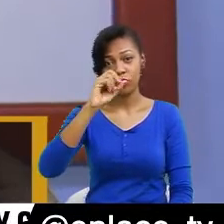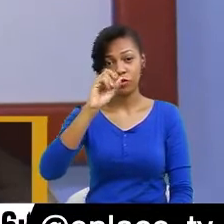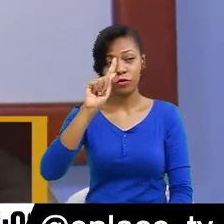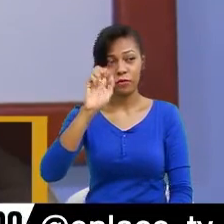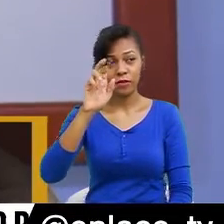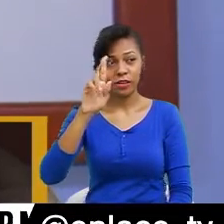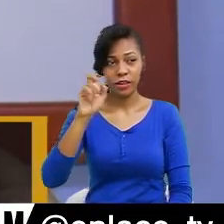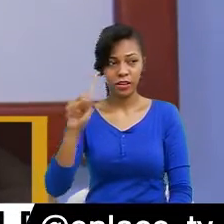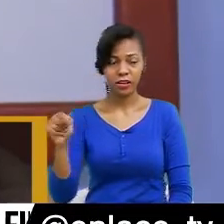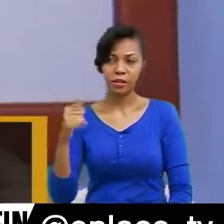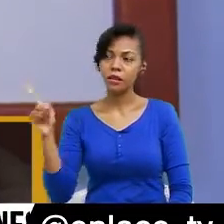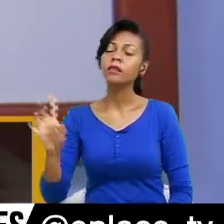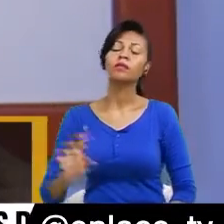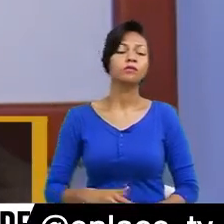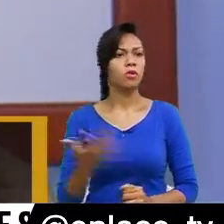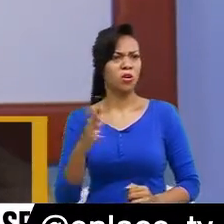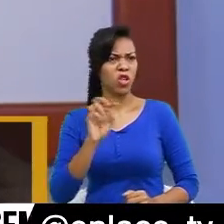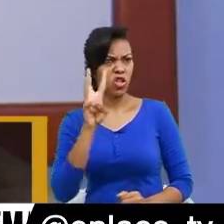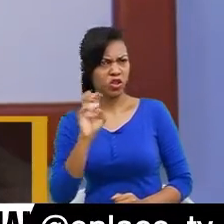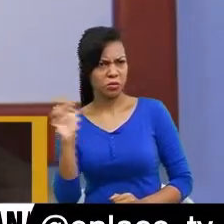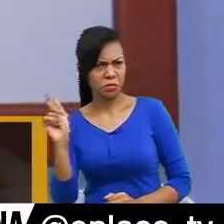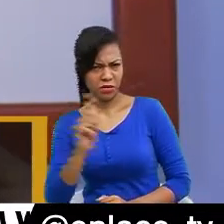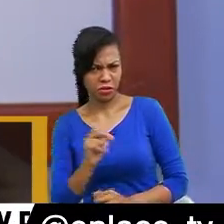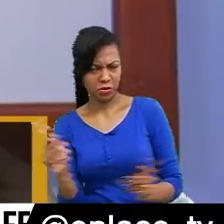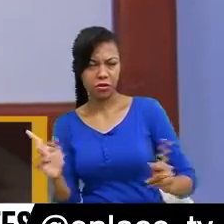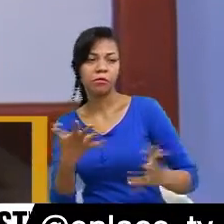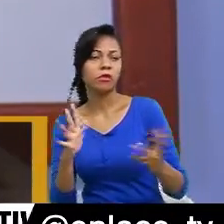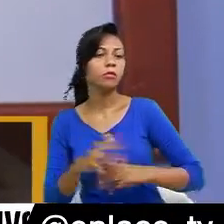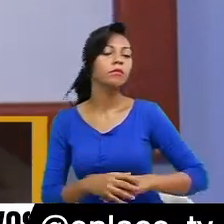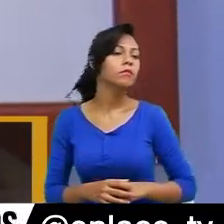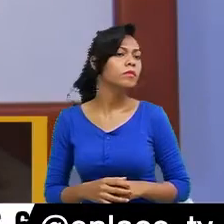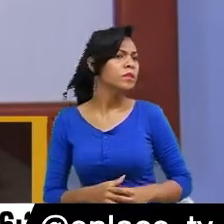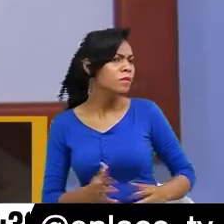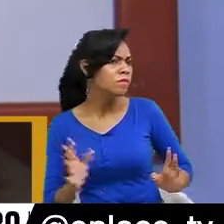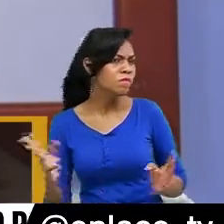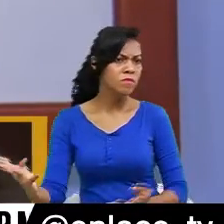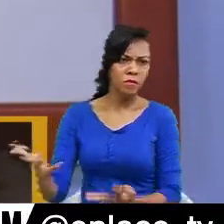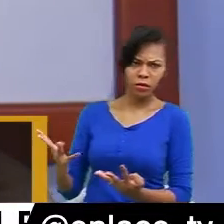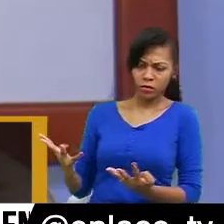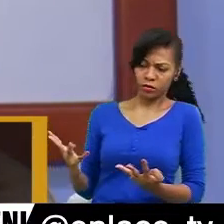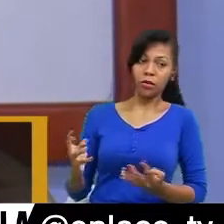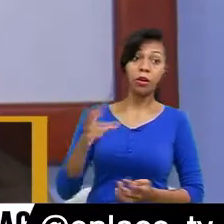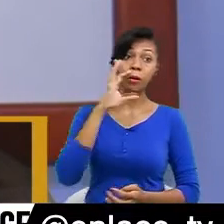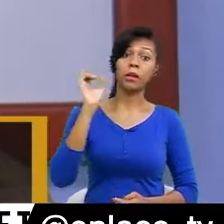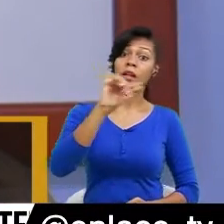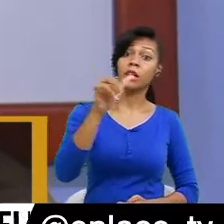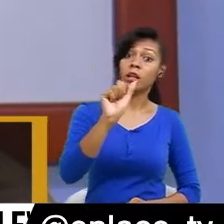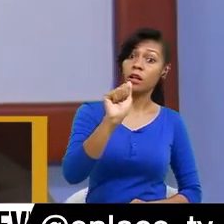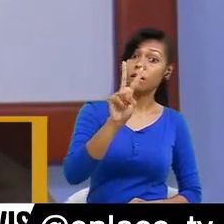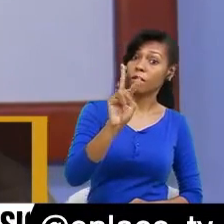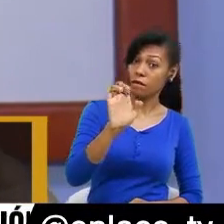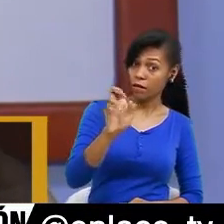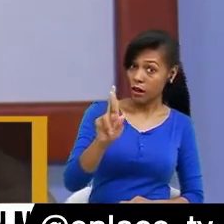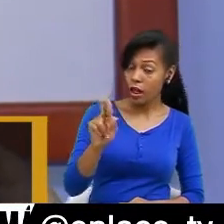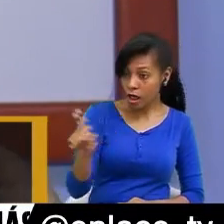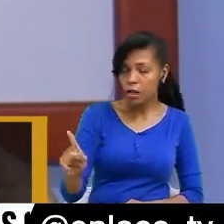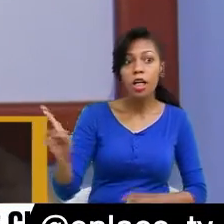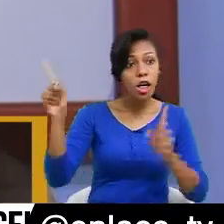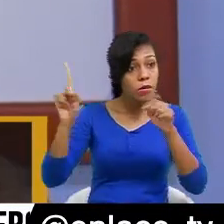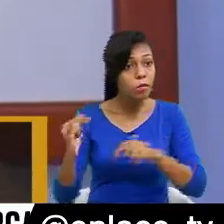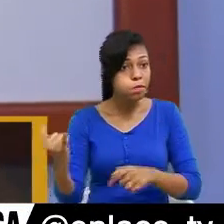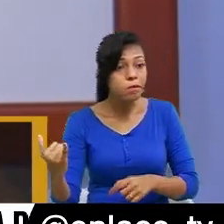aproximadamente unas ocho personas, entre ellas el señor Javier Rodríguez. Ese señor Javier Rodríguez me dijo que